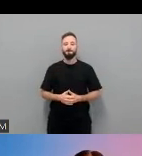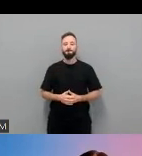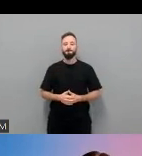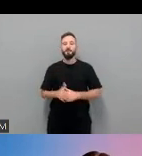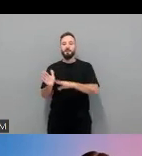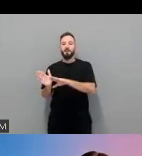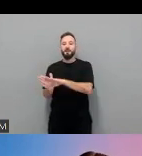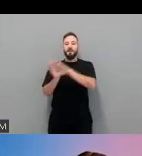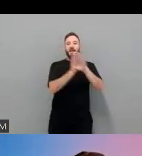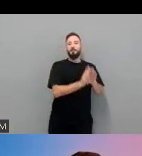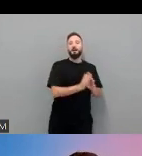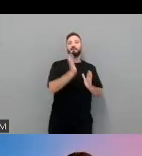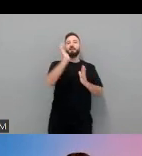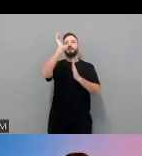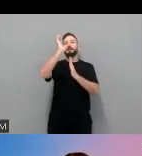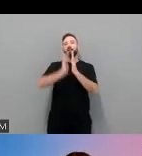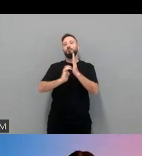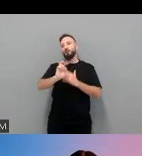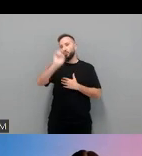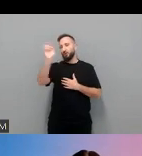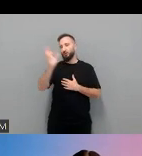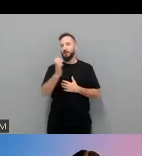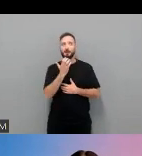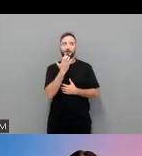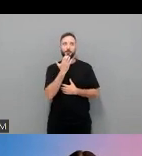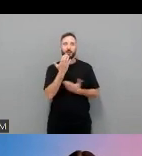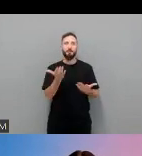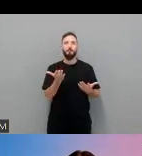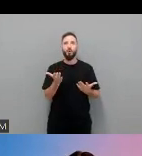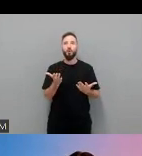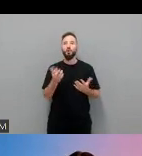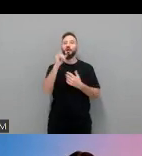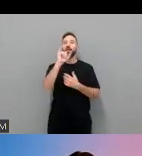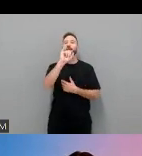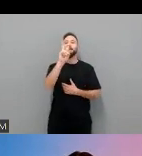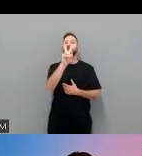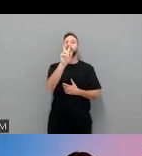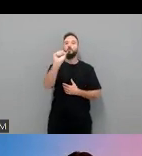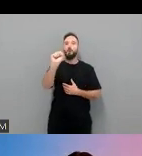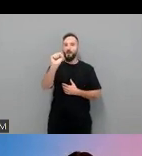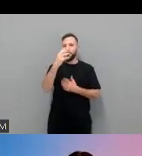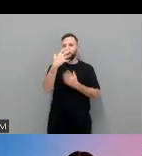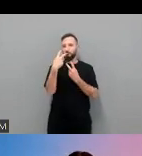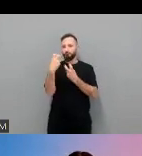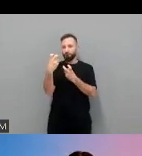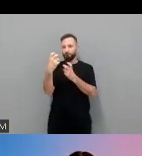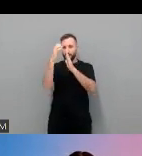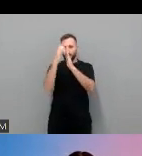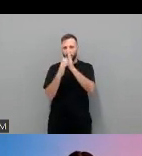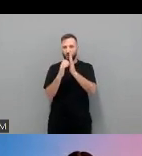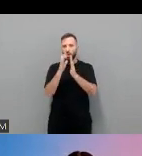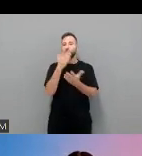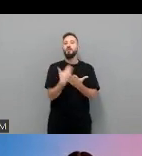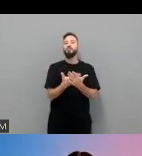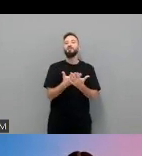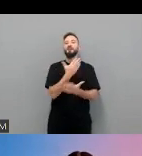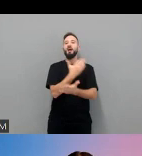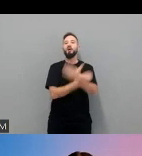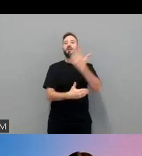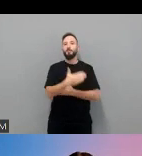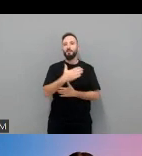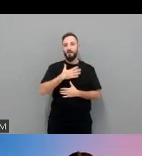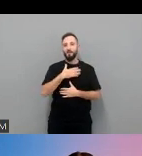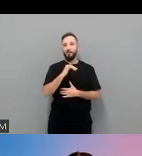Otras deducciones, por ejemplo, que se nos puedan aplicar al IVA por el hecho de tener un certificado de discapacidad,